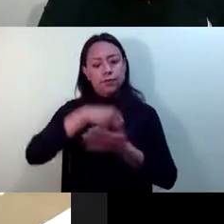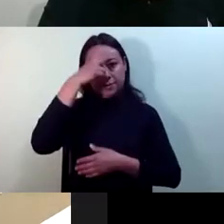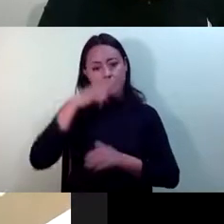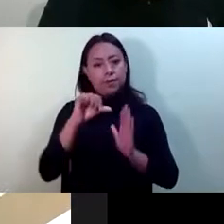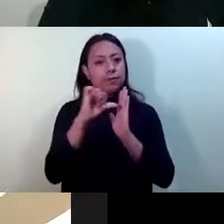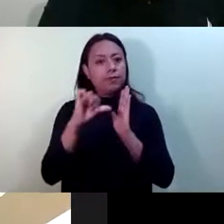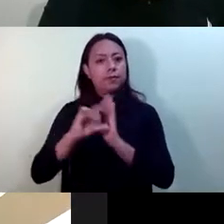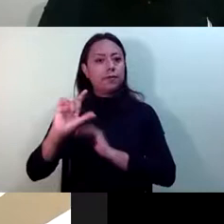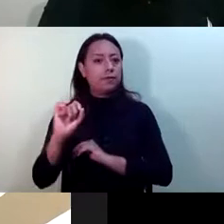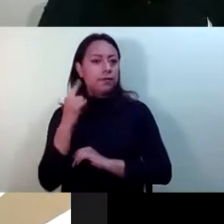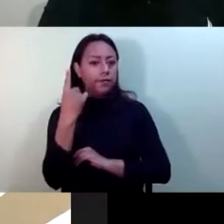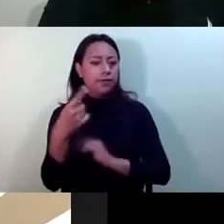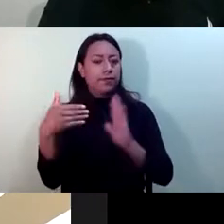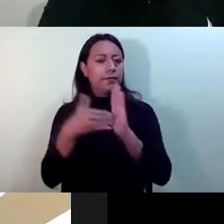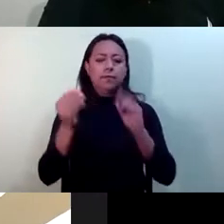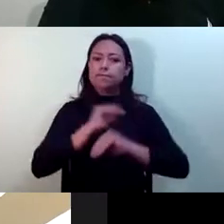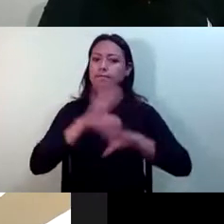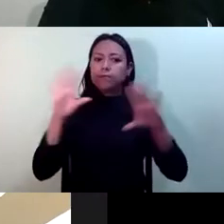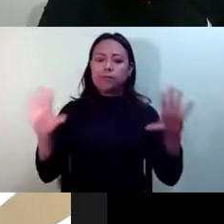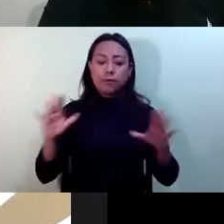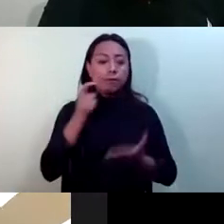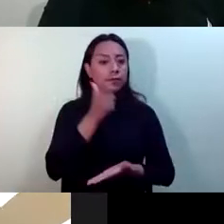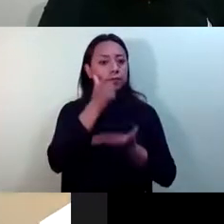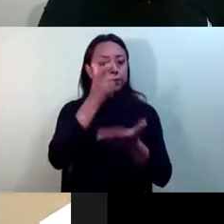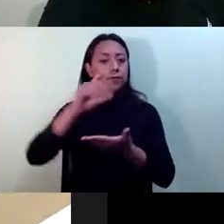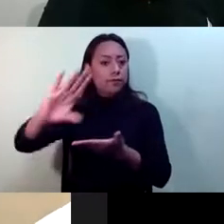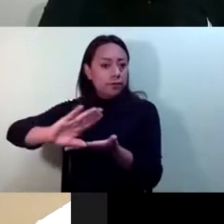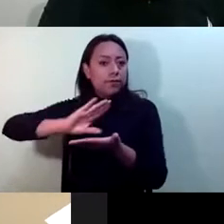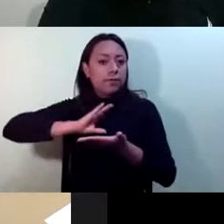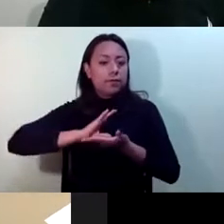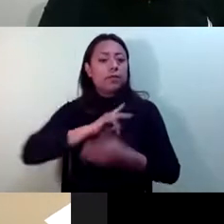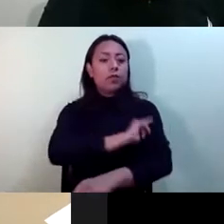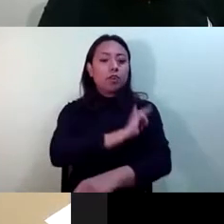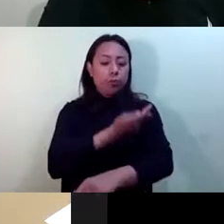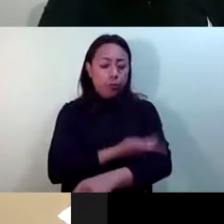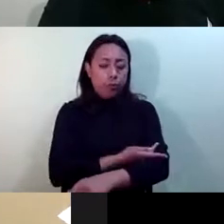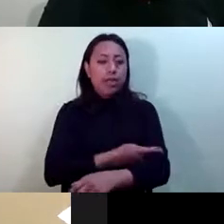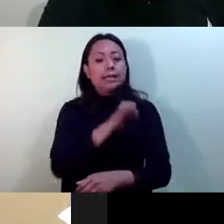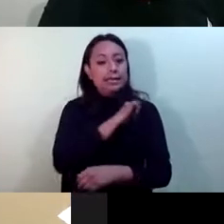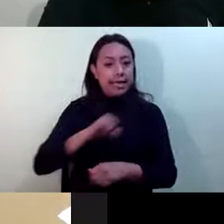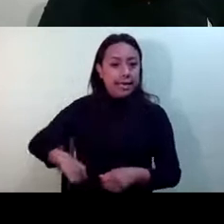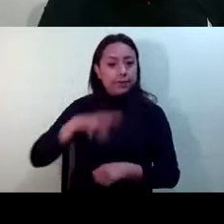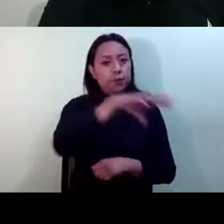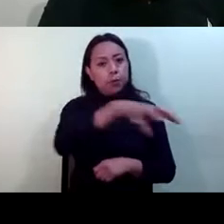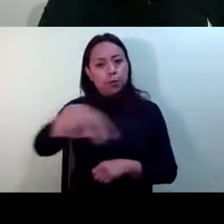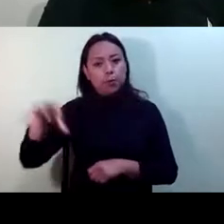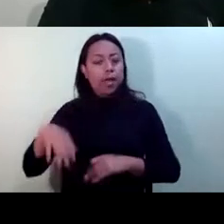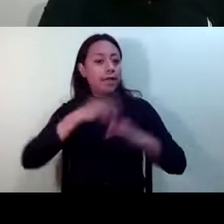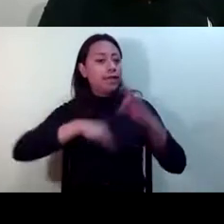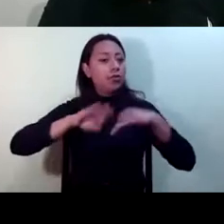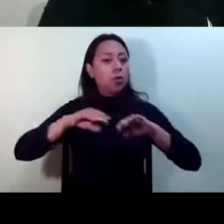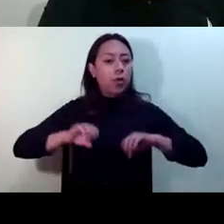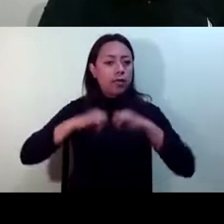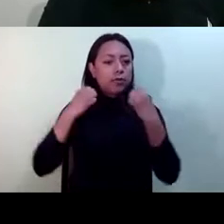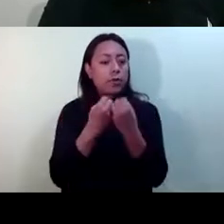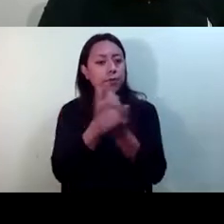21 dispone claramente que el presupuesto de egresos de los poderes, las alcaldías y de todo organismo autónomo